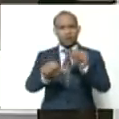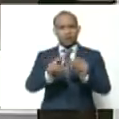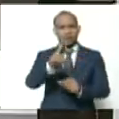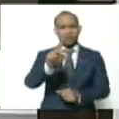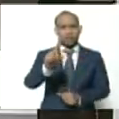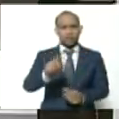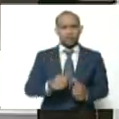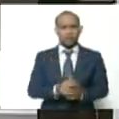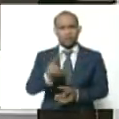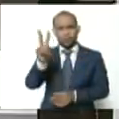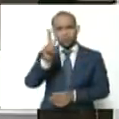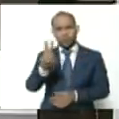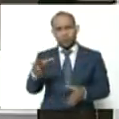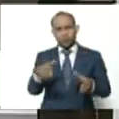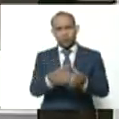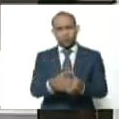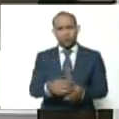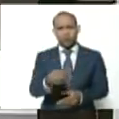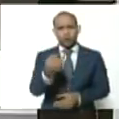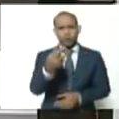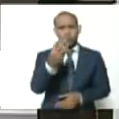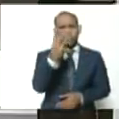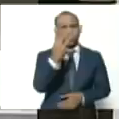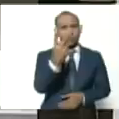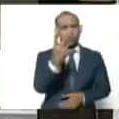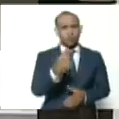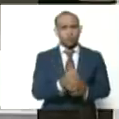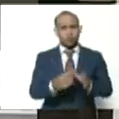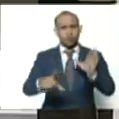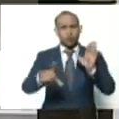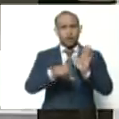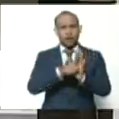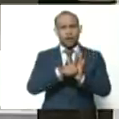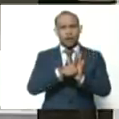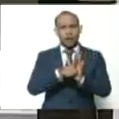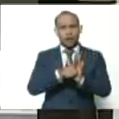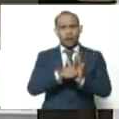venezolano. Número 31, la Ley de Timbres Fiscales,